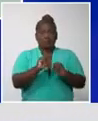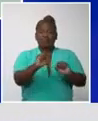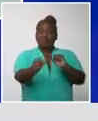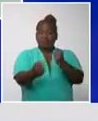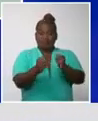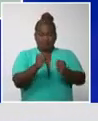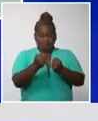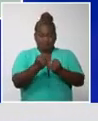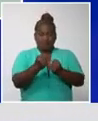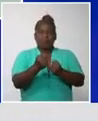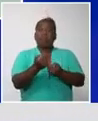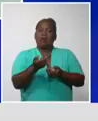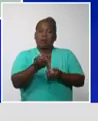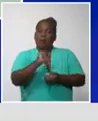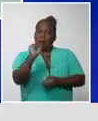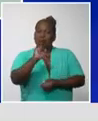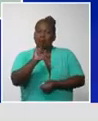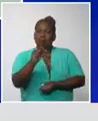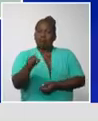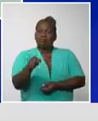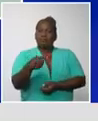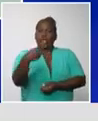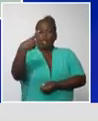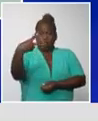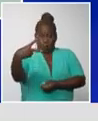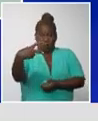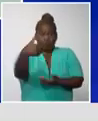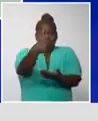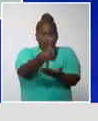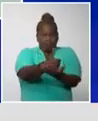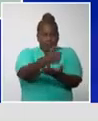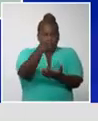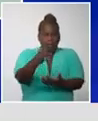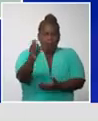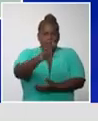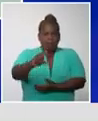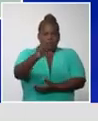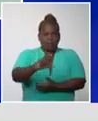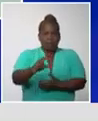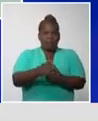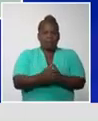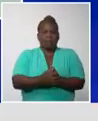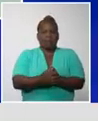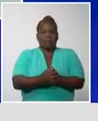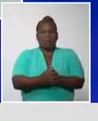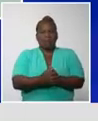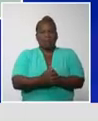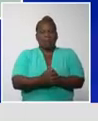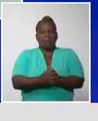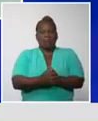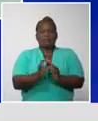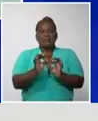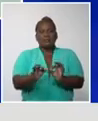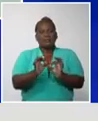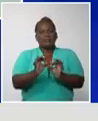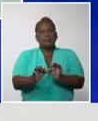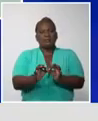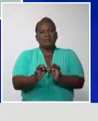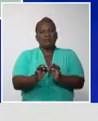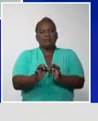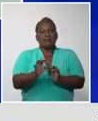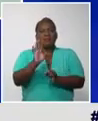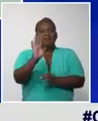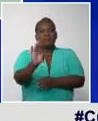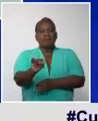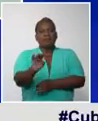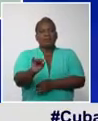va logrando. Y los dos en el municipio cabecera, que es donde también siempre hemos dicho no,